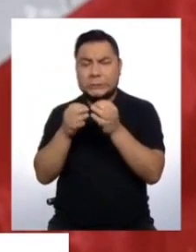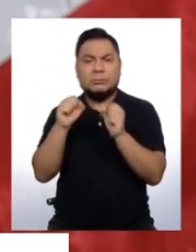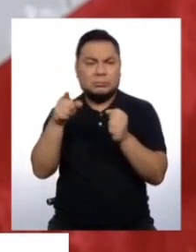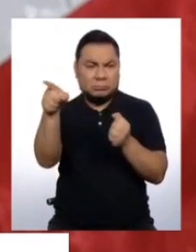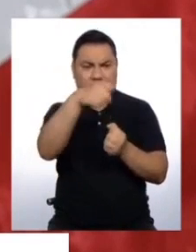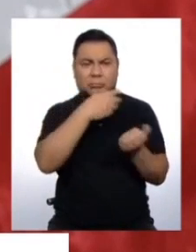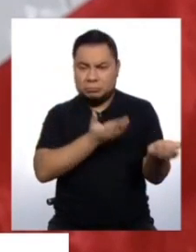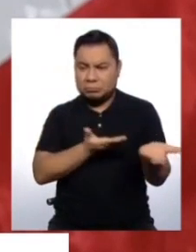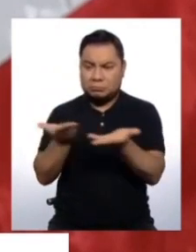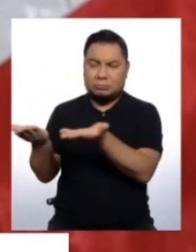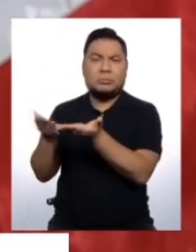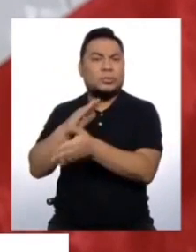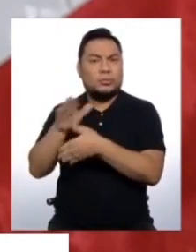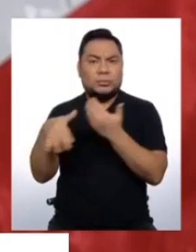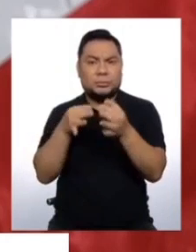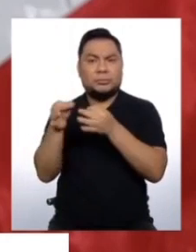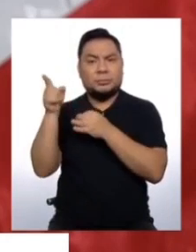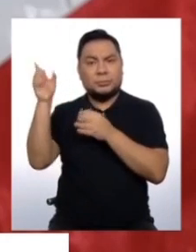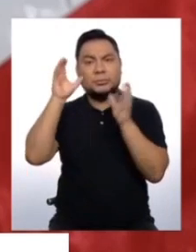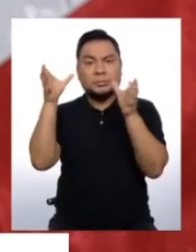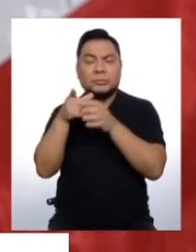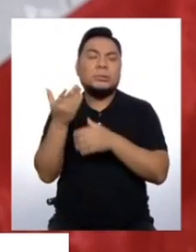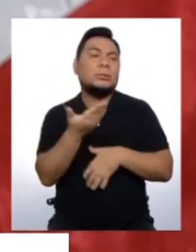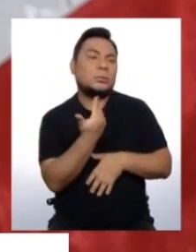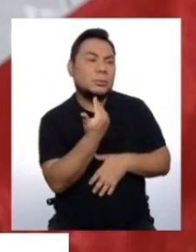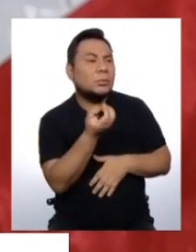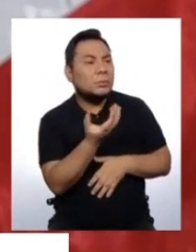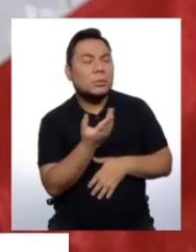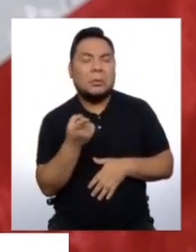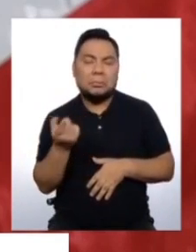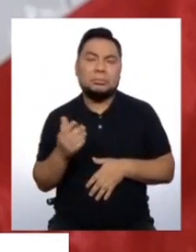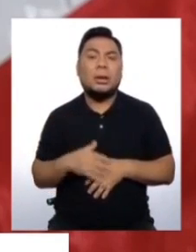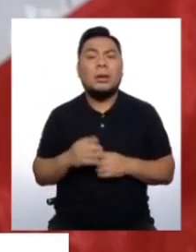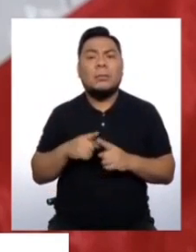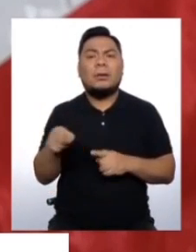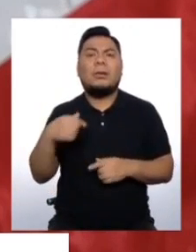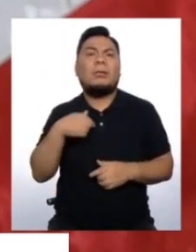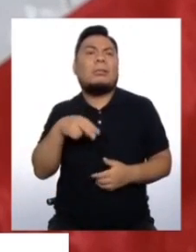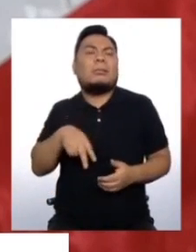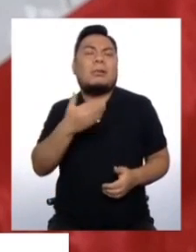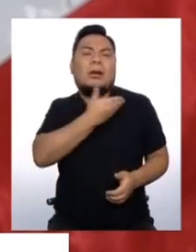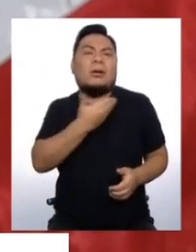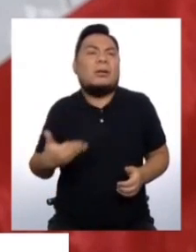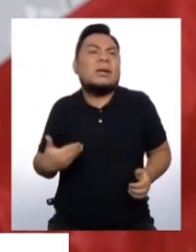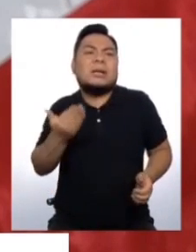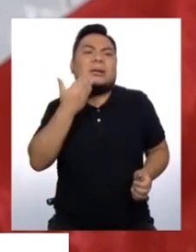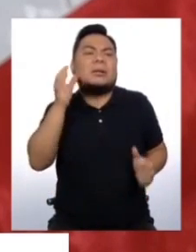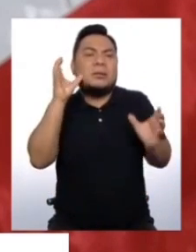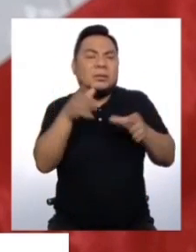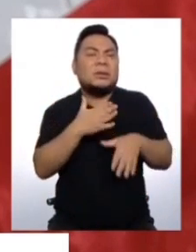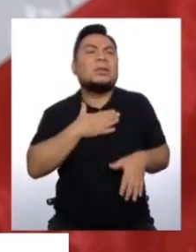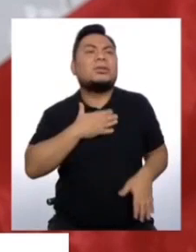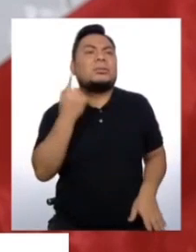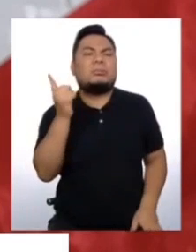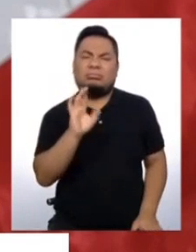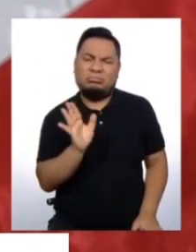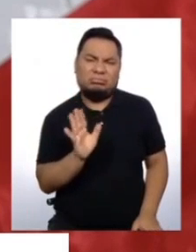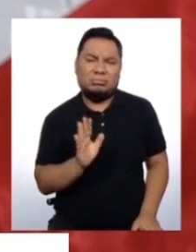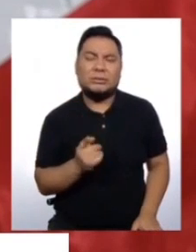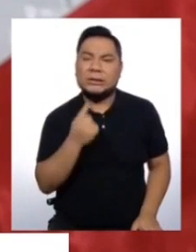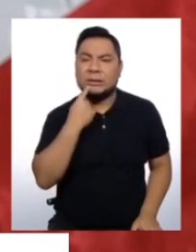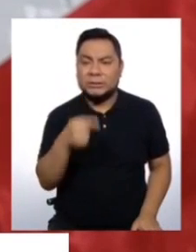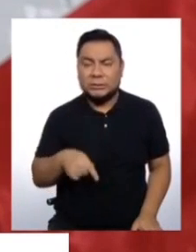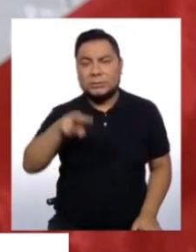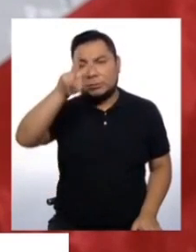corresponde, bastante céleres. Acá no se trata de protagonismo si lo hace el Ejecutivo o lo hace el Legislativo. Se trata de